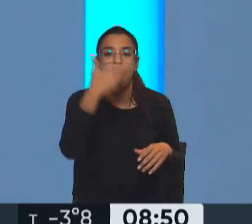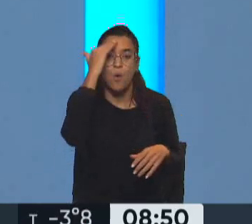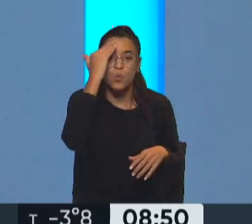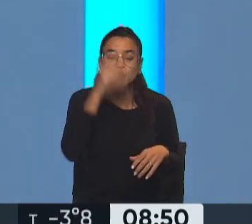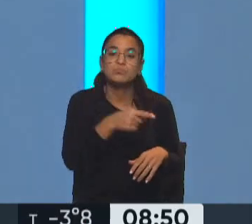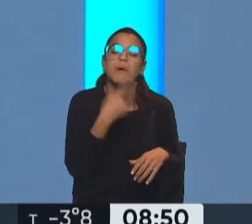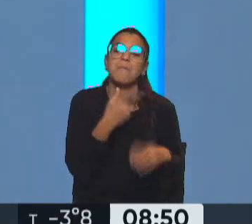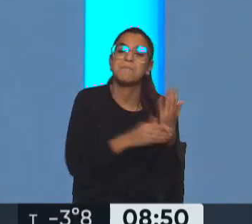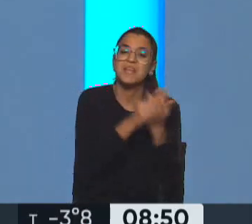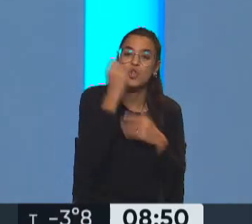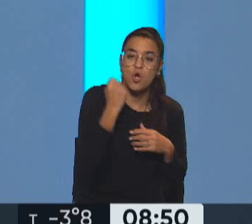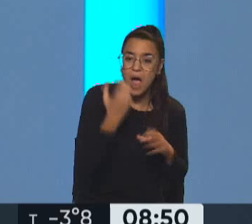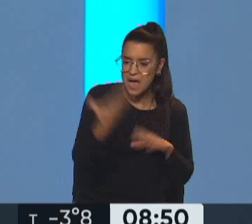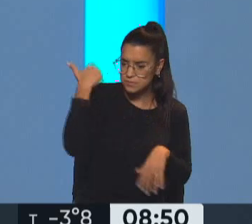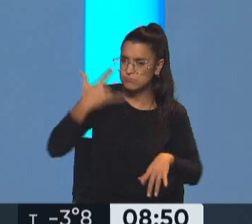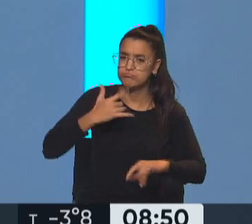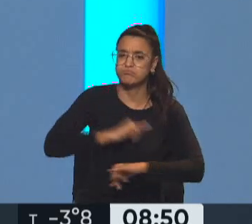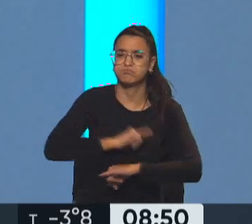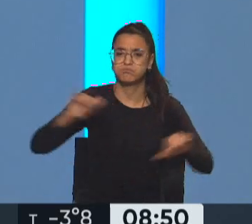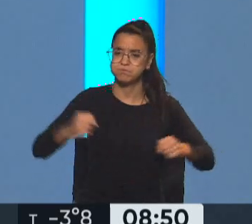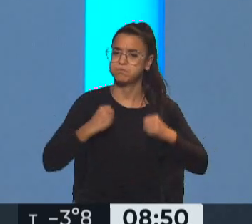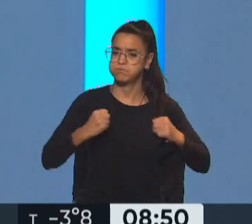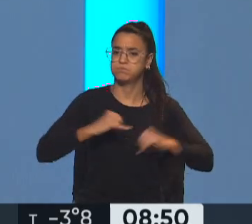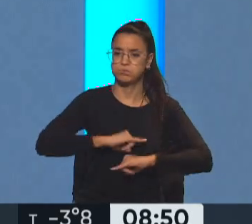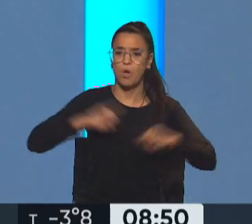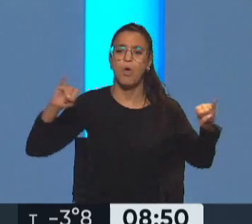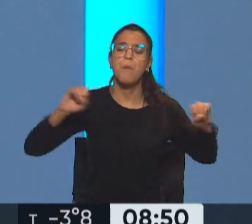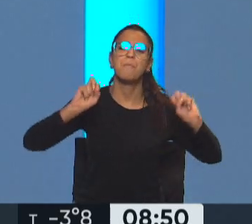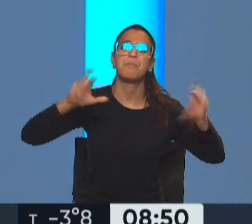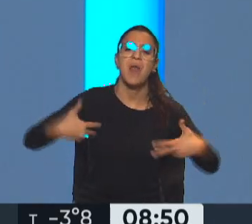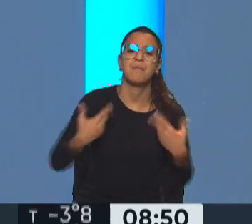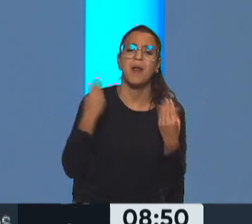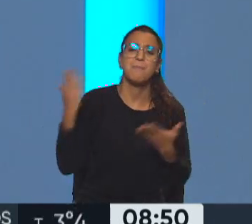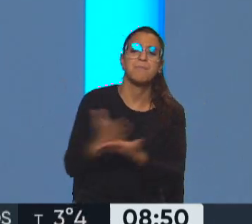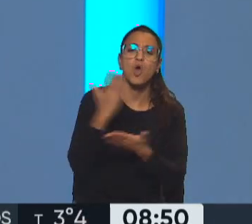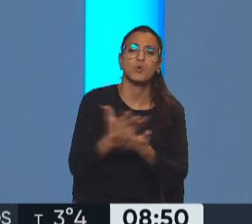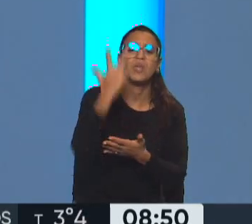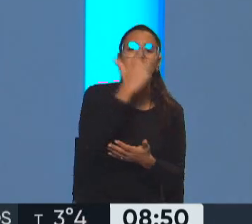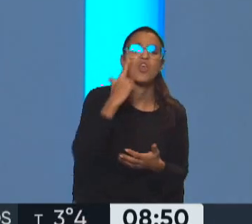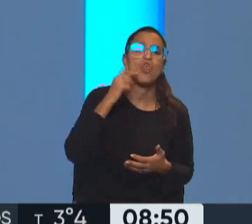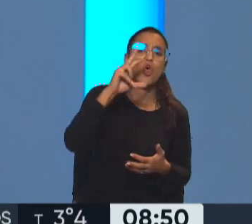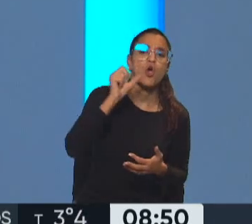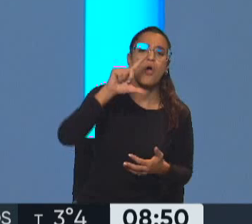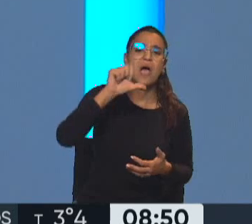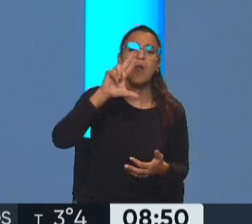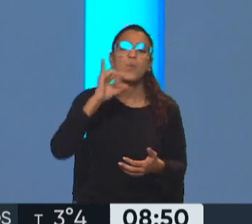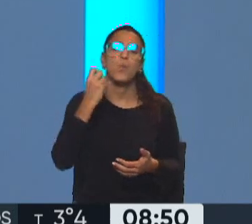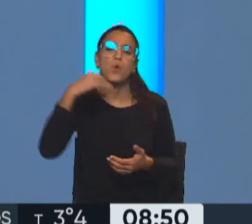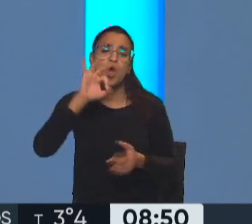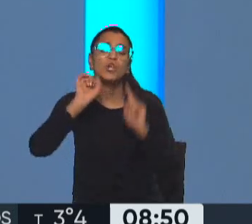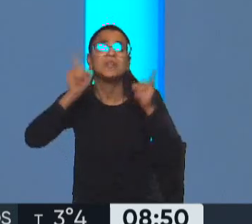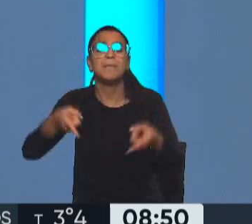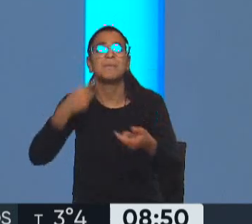que decíamos ayer empoderado anunciando este este plan para la producción hidrocarburífera luego cannabis